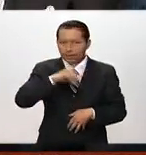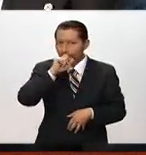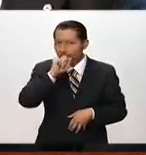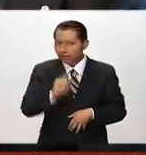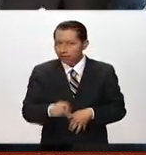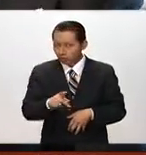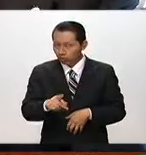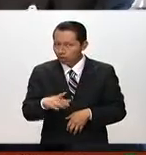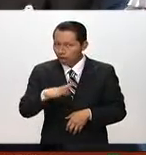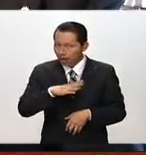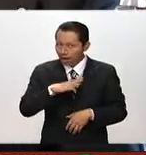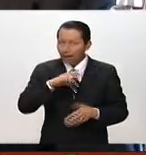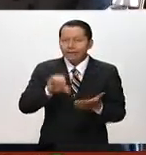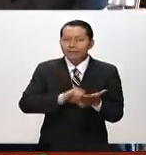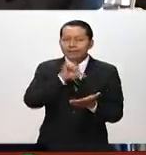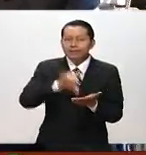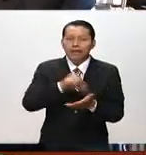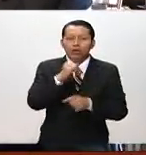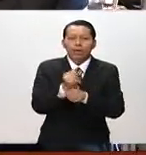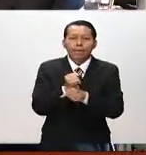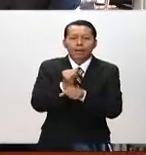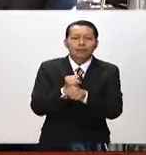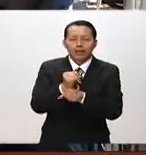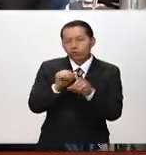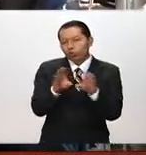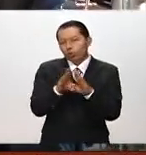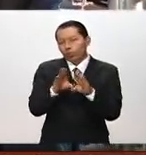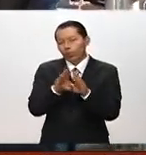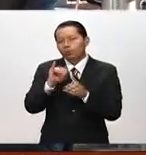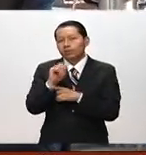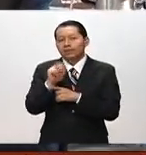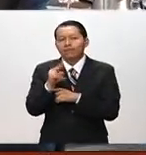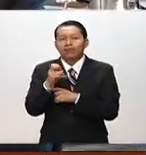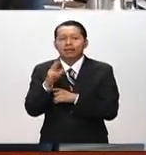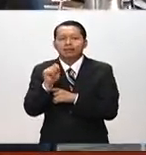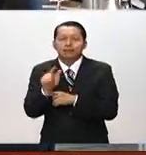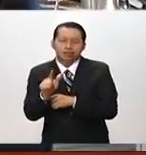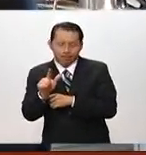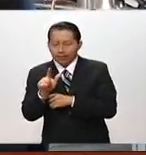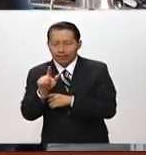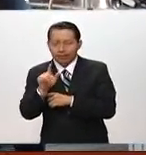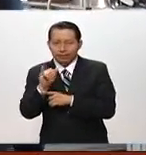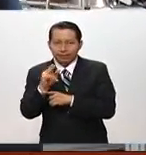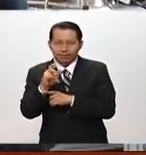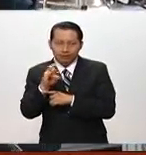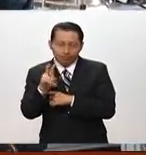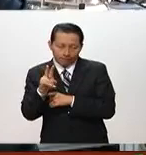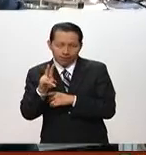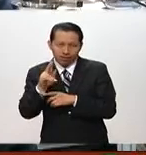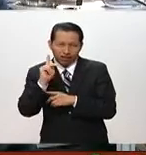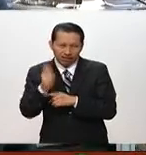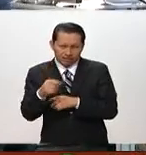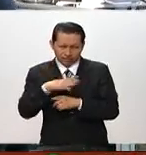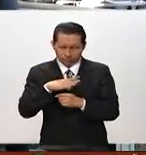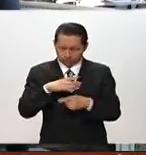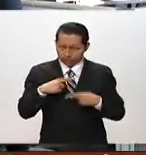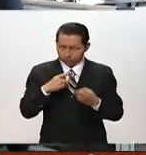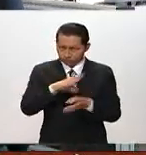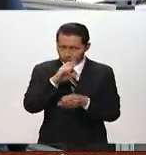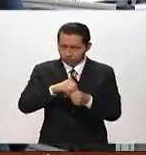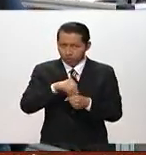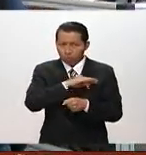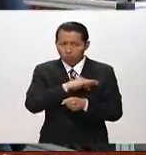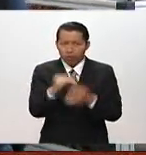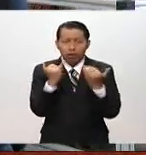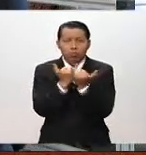presencia de centros de investigación como el CIMBESTAF. Sin duda, la presencia del CIMBESTAF pues, ha puesto su contribución para